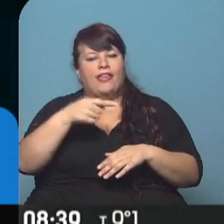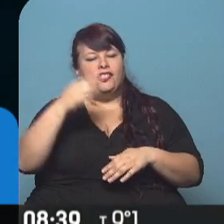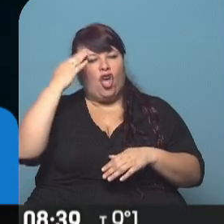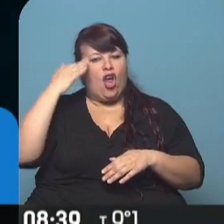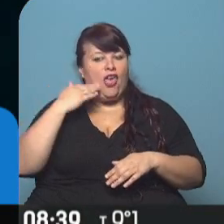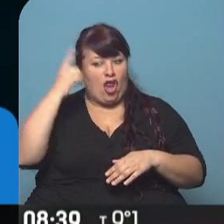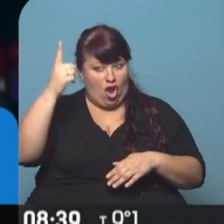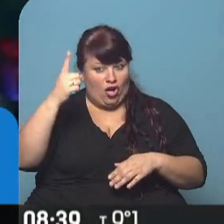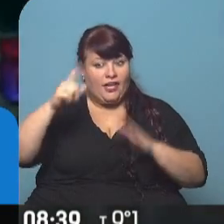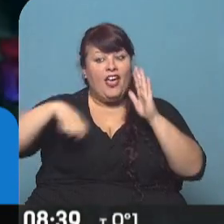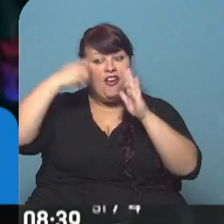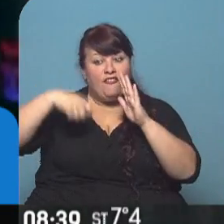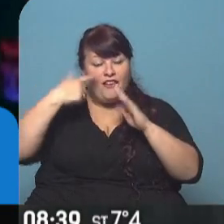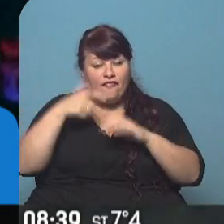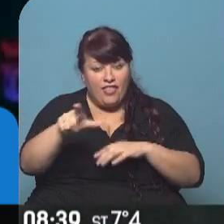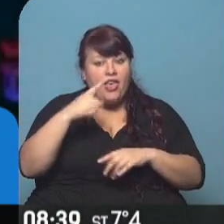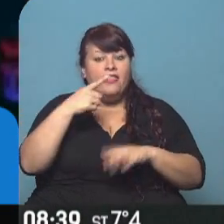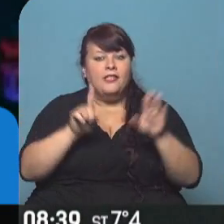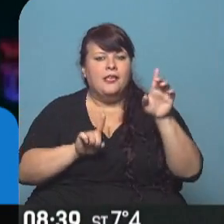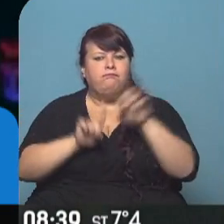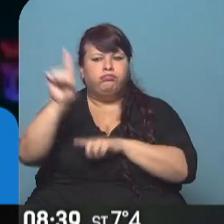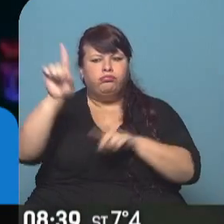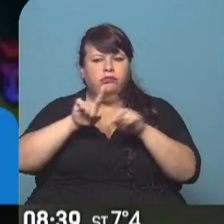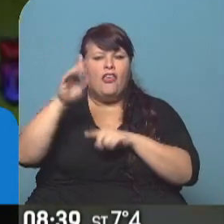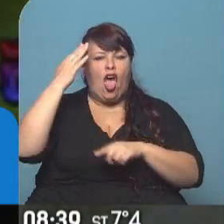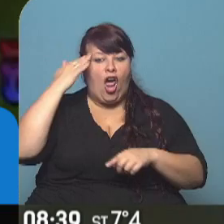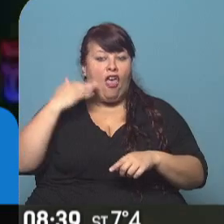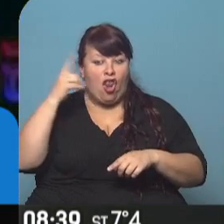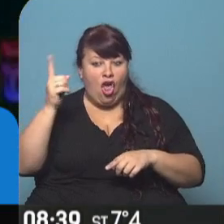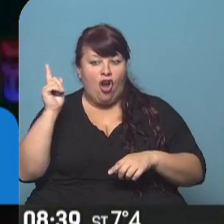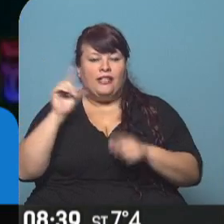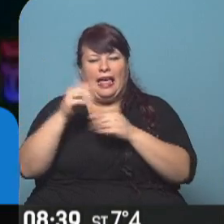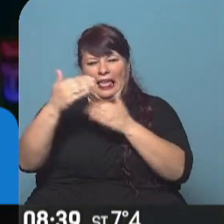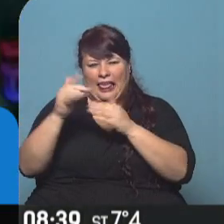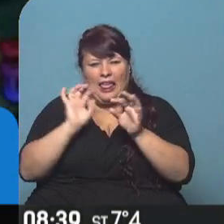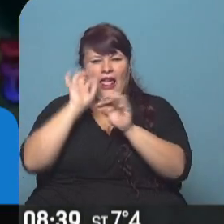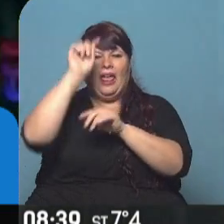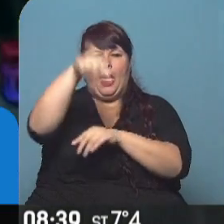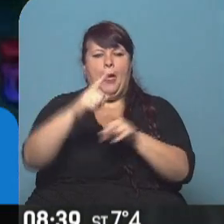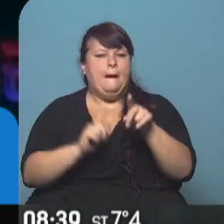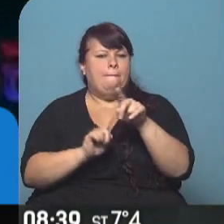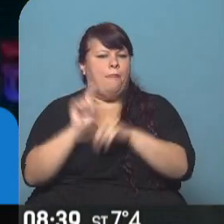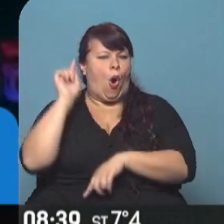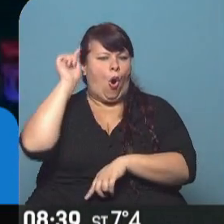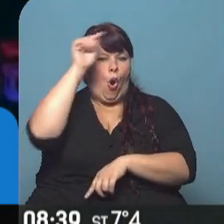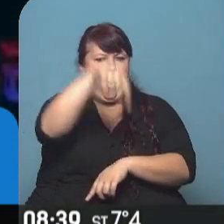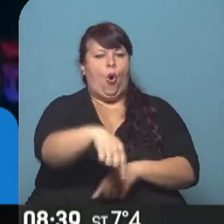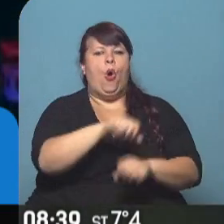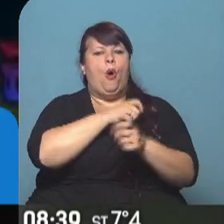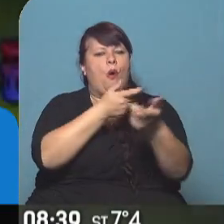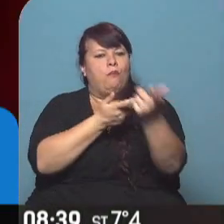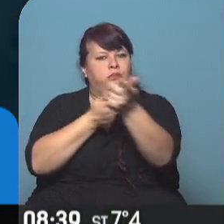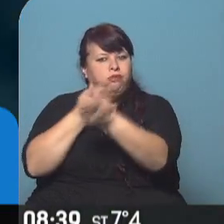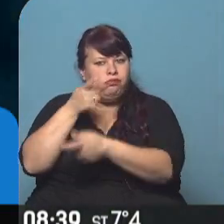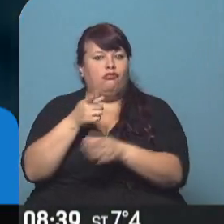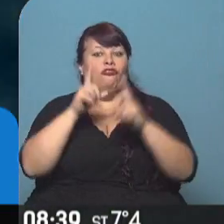norcoreana. En la grabación se observa como el misil balístico norcoreano de mediano alcance es lanzado contra un bombardero